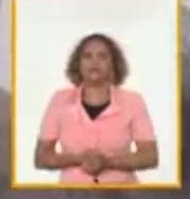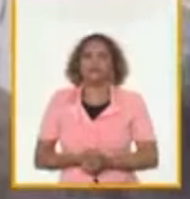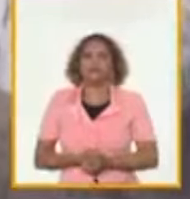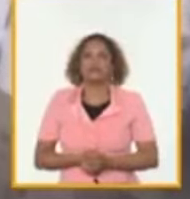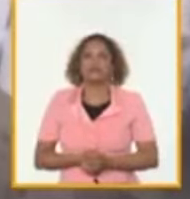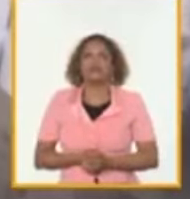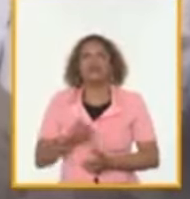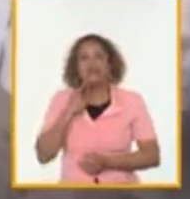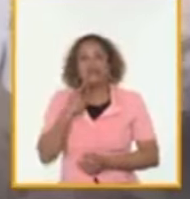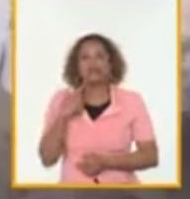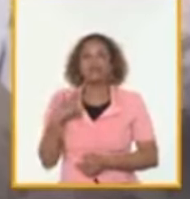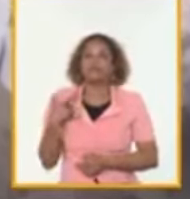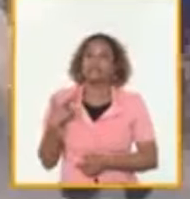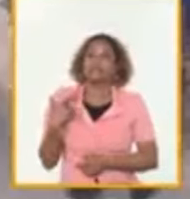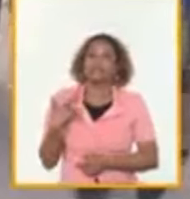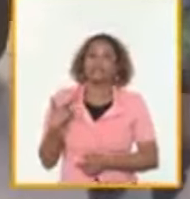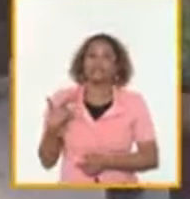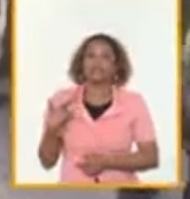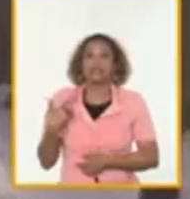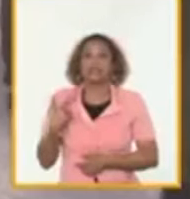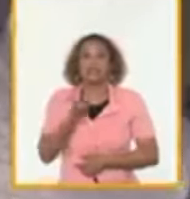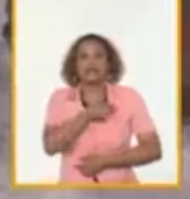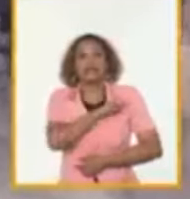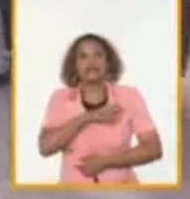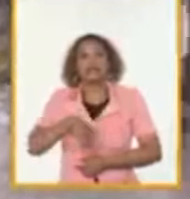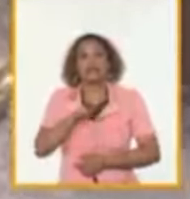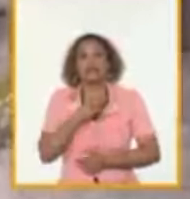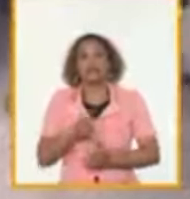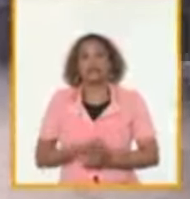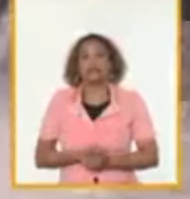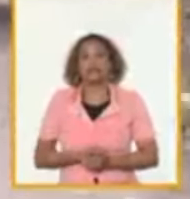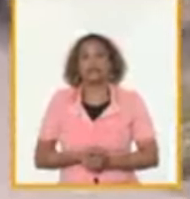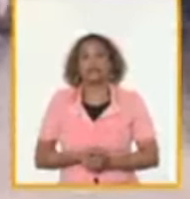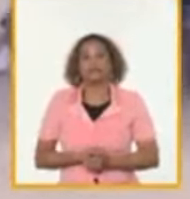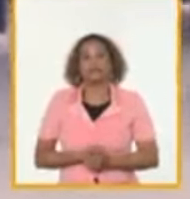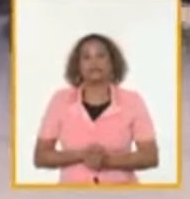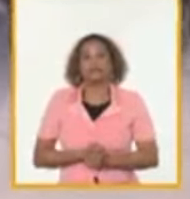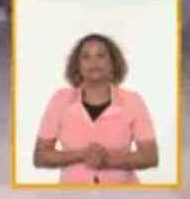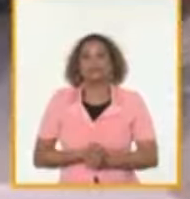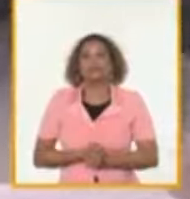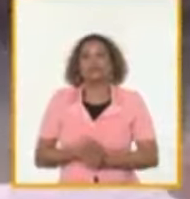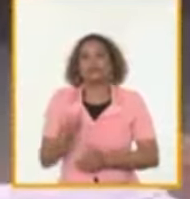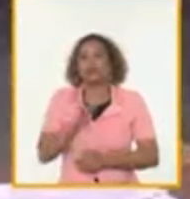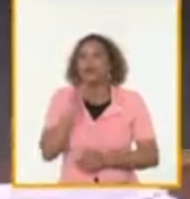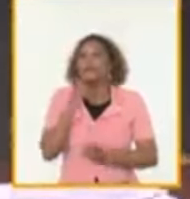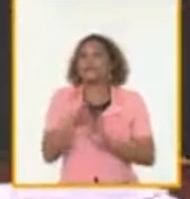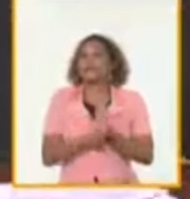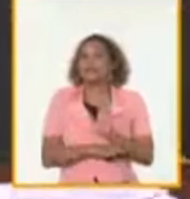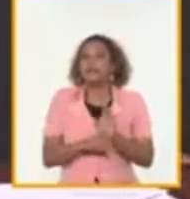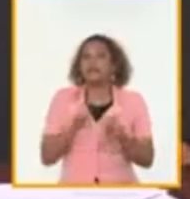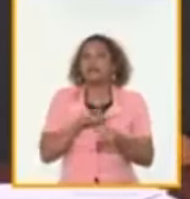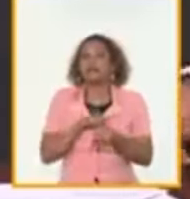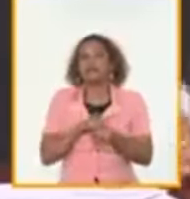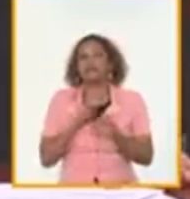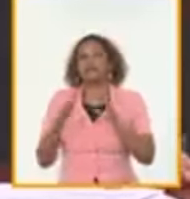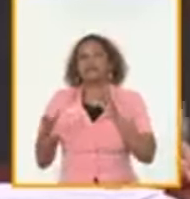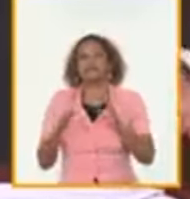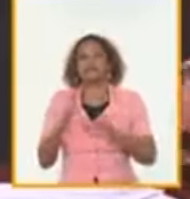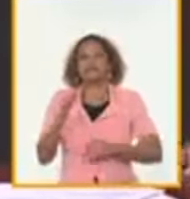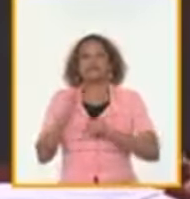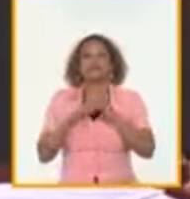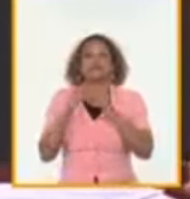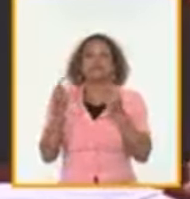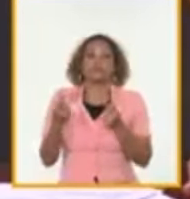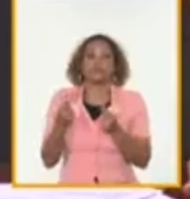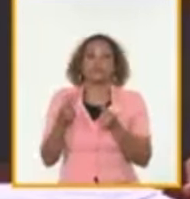grandes insatisfacciones que tiene el pueblo villaclareño hoy y Esa es la clave sin duda asamos ahorita se pueden tomar medidas temporales de tope de precio Pero la solución